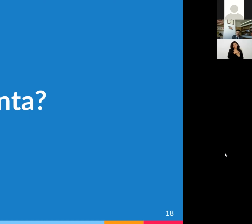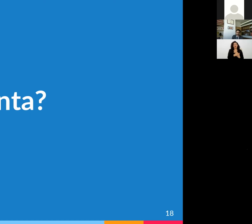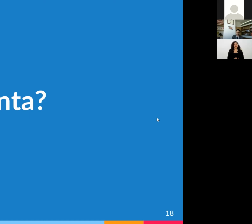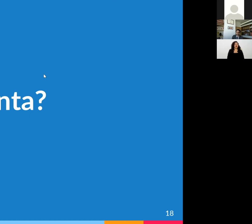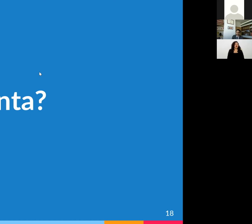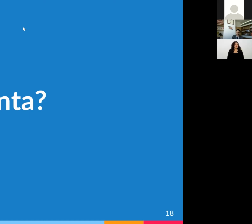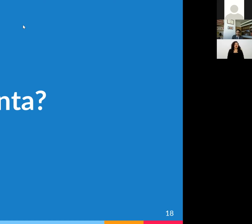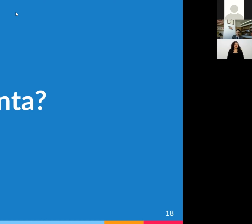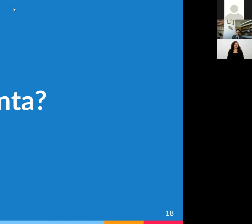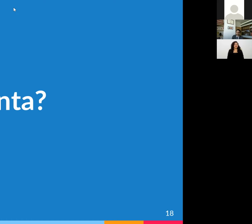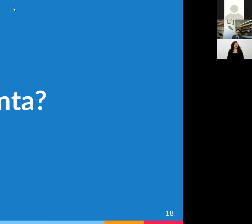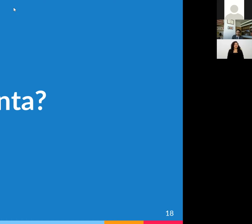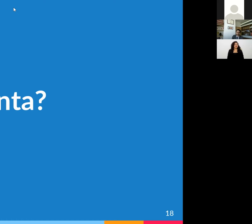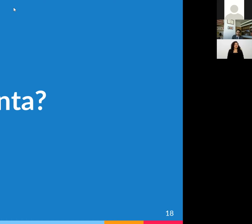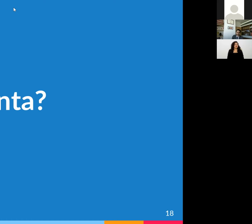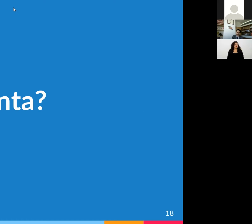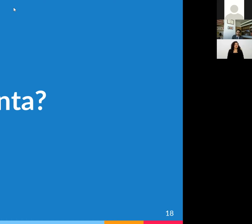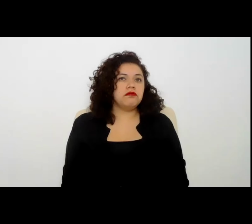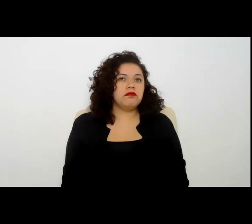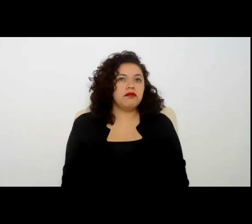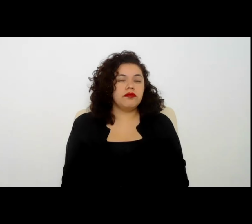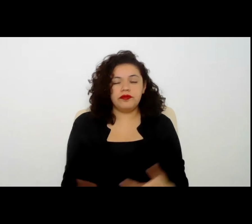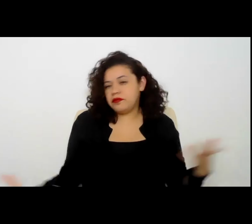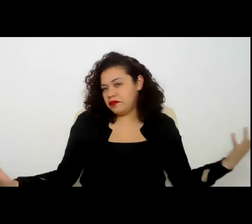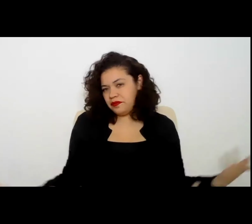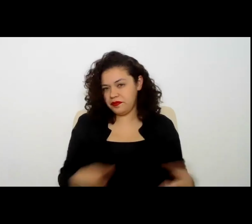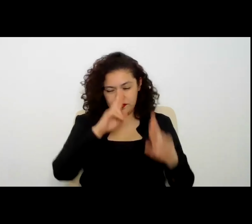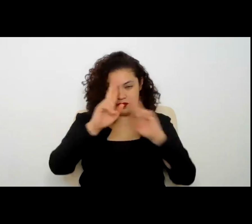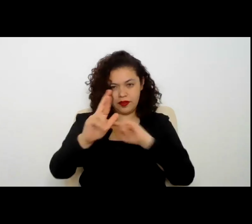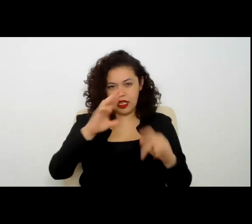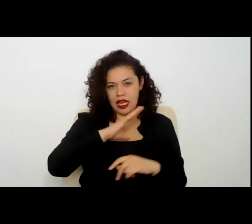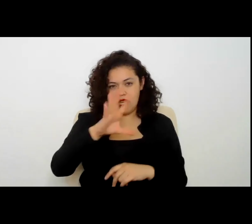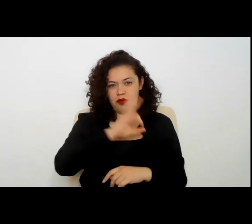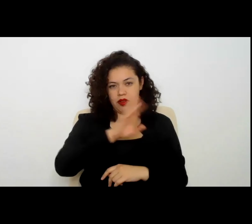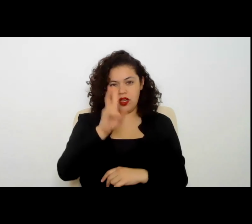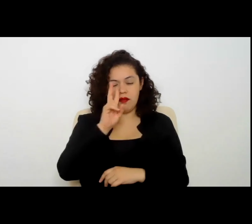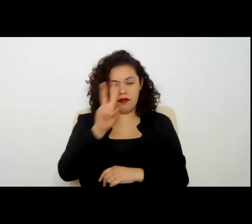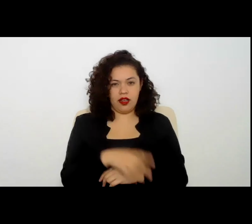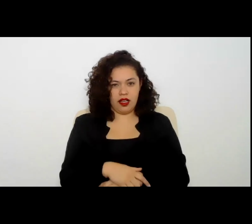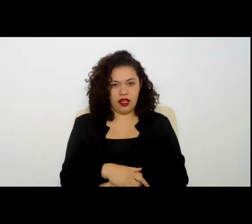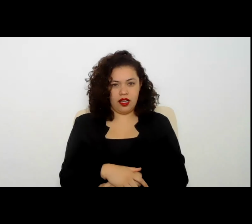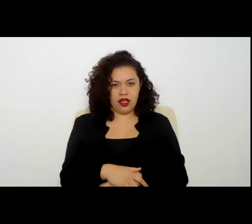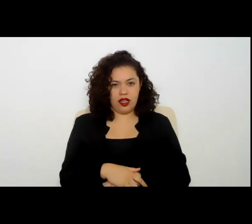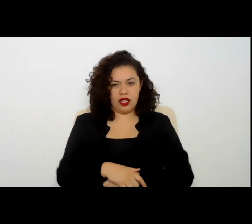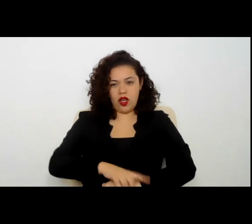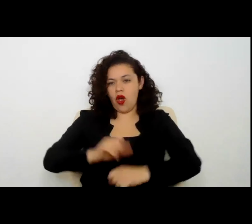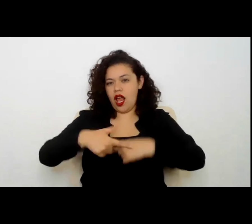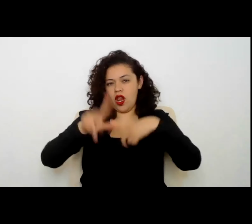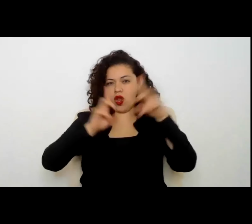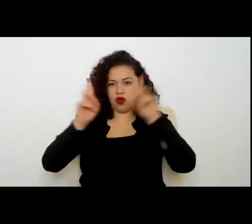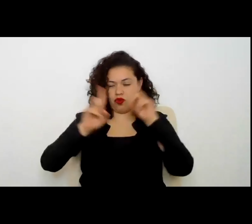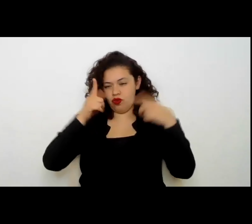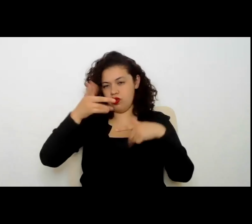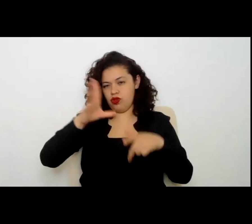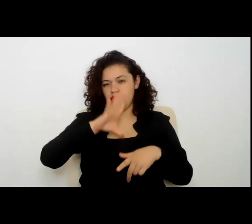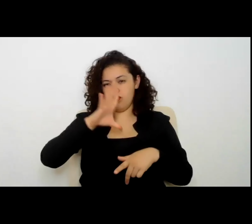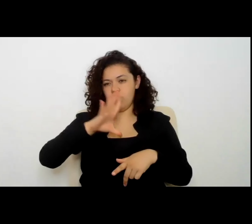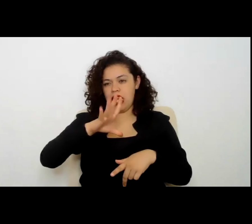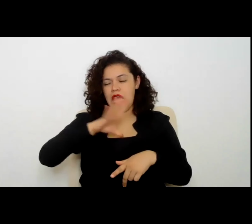estas respuestas que puedan tener o lo que puedan ver de dudas que tengan sus compañeros.